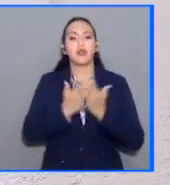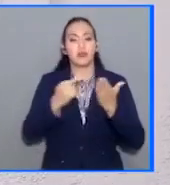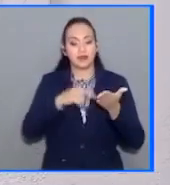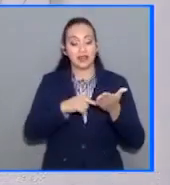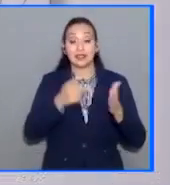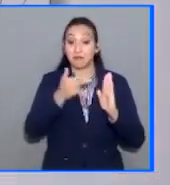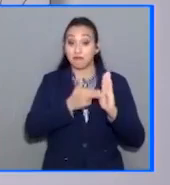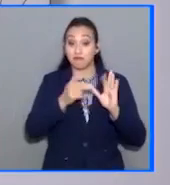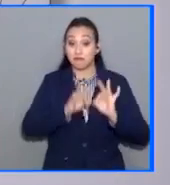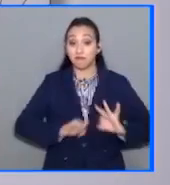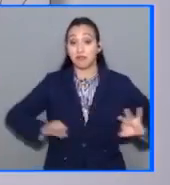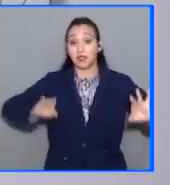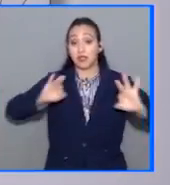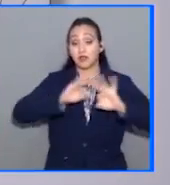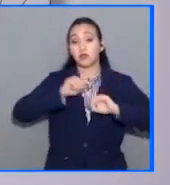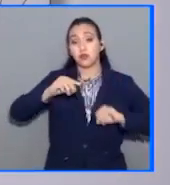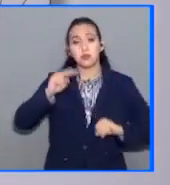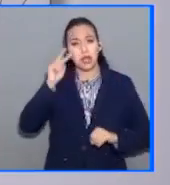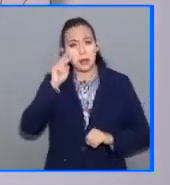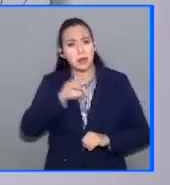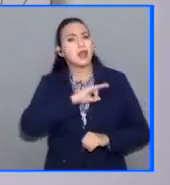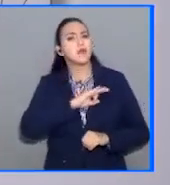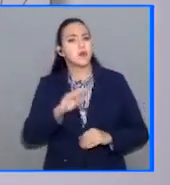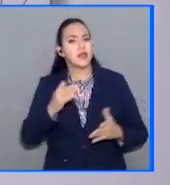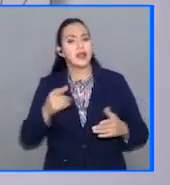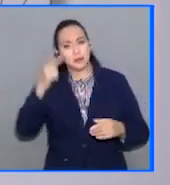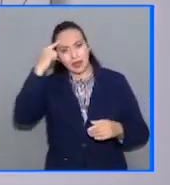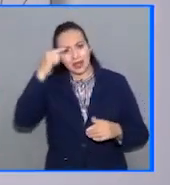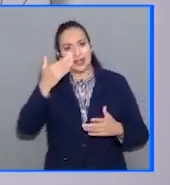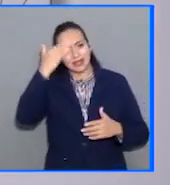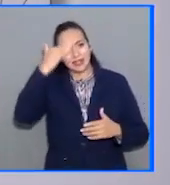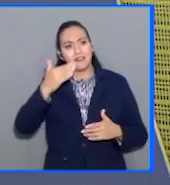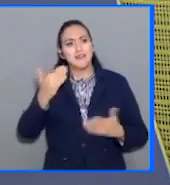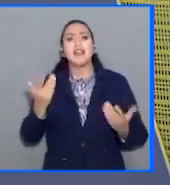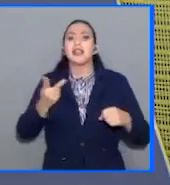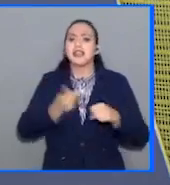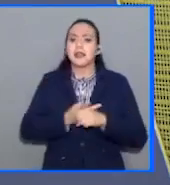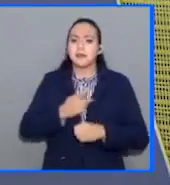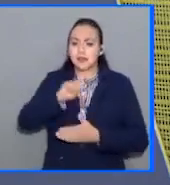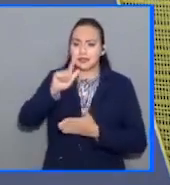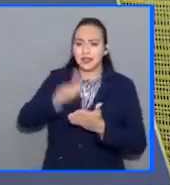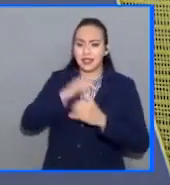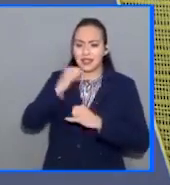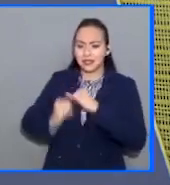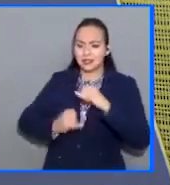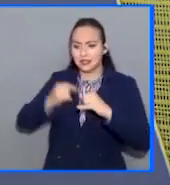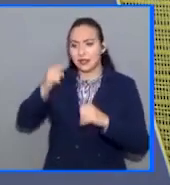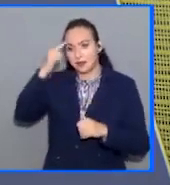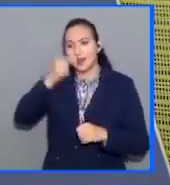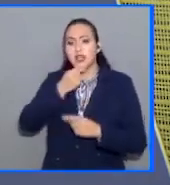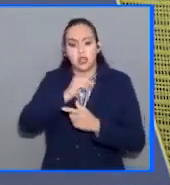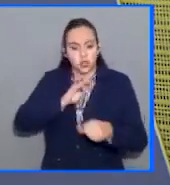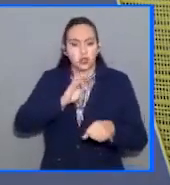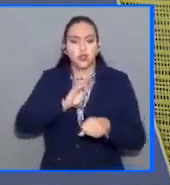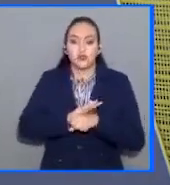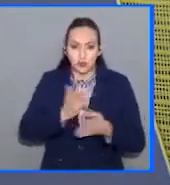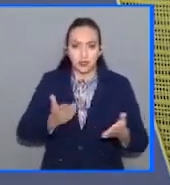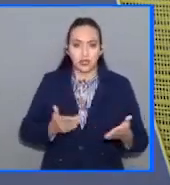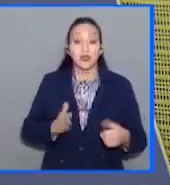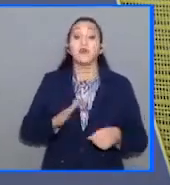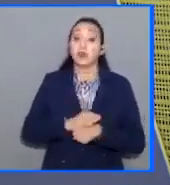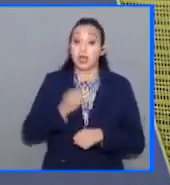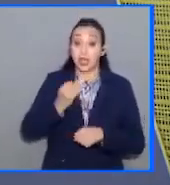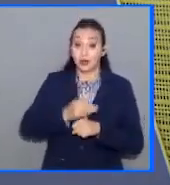para consultar los estándares y avances referentes a la defensa de derechos de la niñez, que será necesaria frente a la nueva configuración del